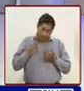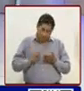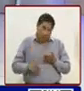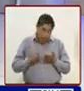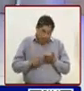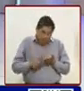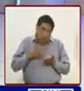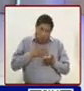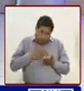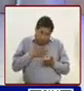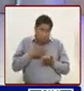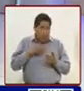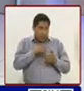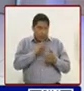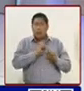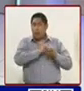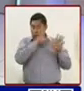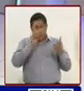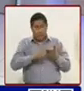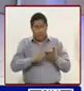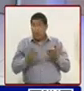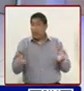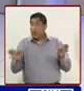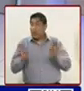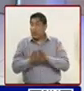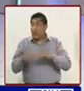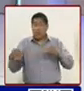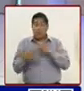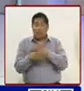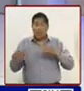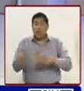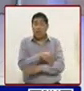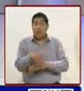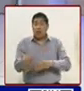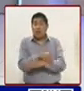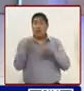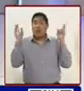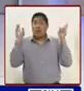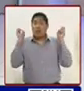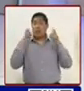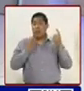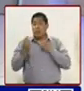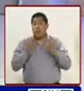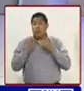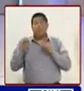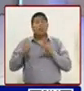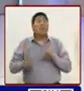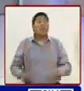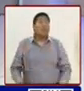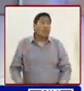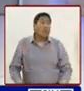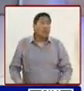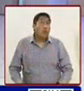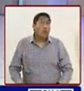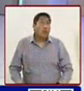Y segundo, por favor, si hay un cierre de las vías, ¿hay un perjuicio también con seguridad en el tema de la transitabilidad o no?